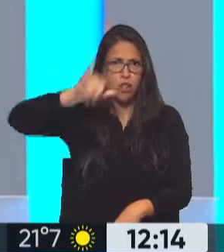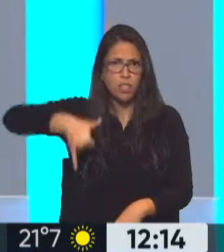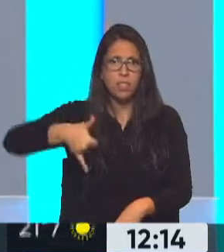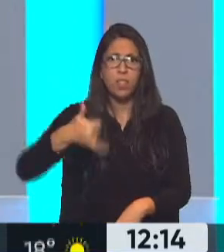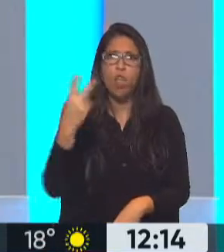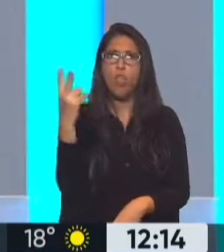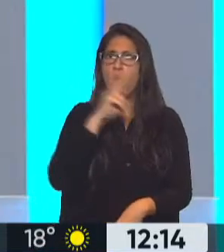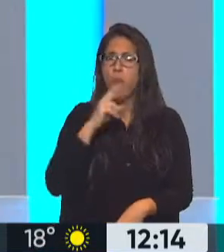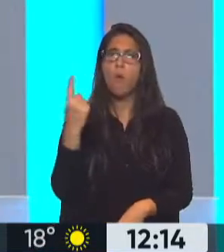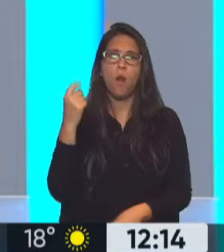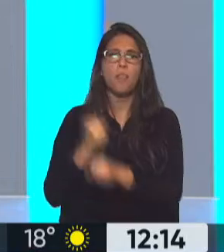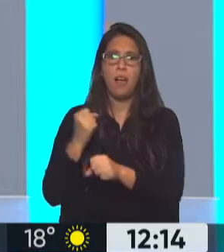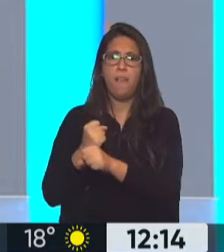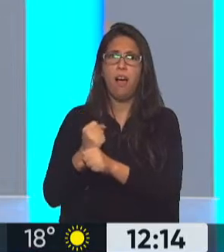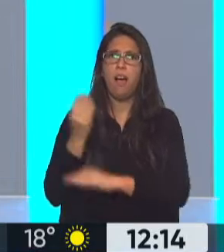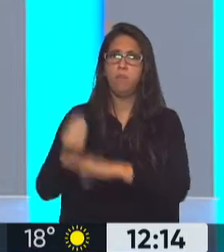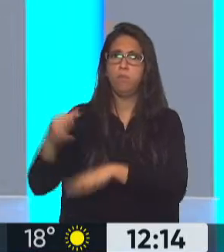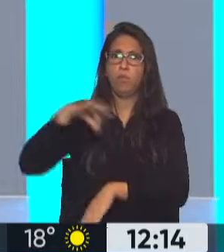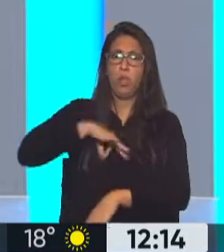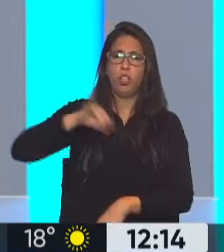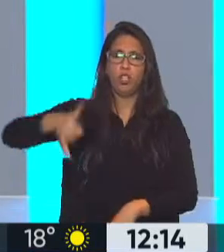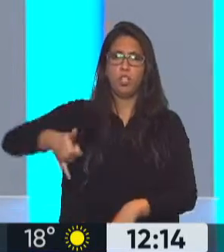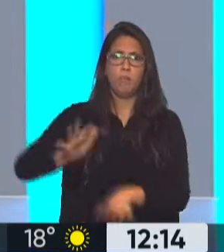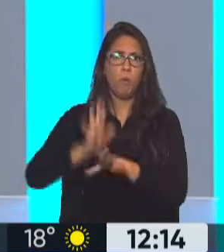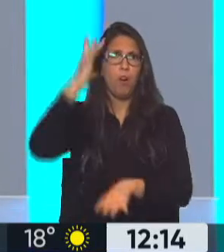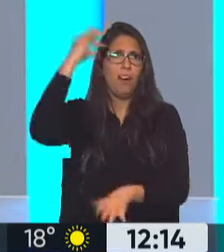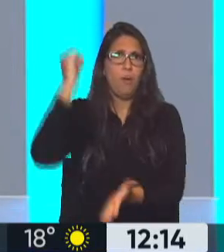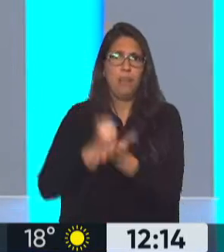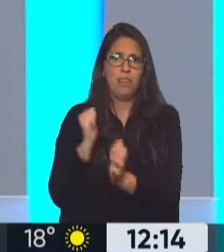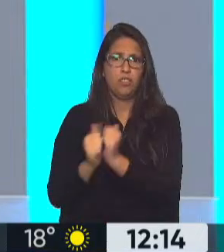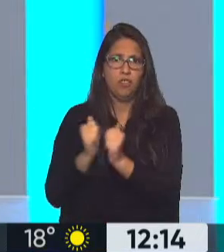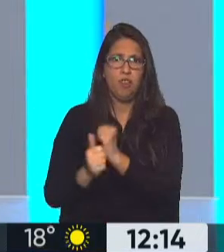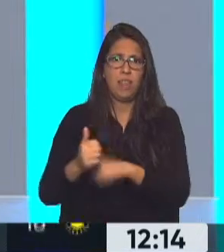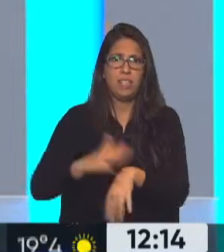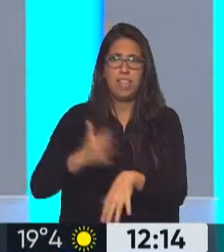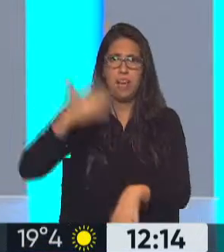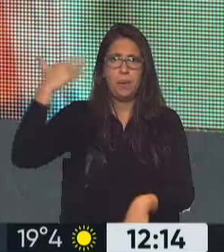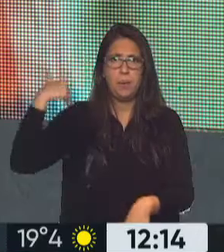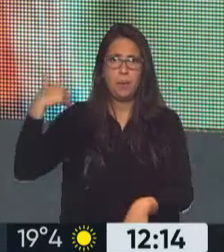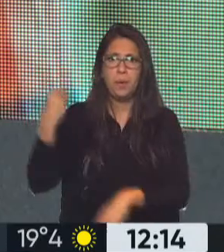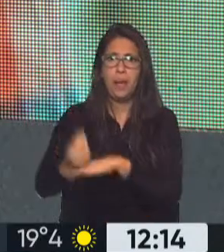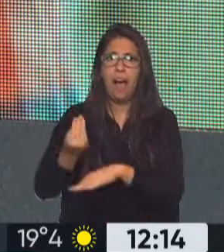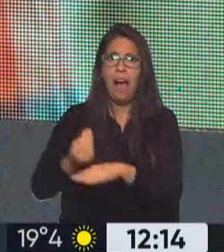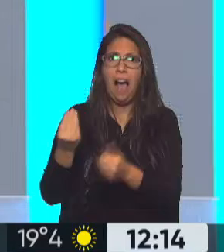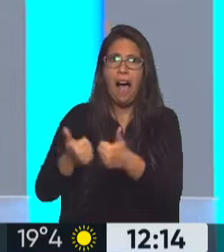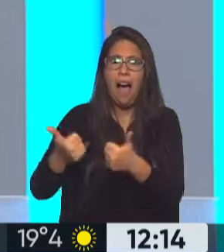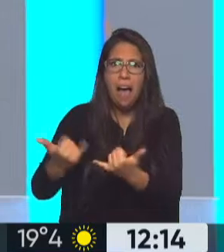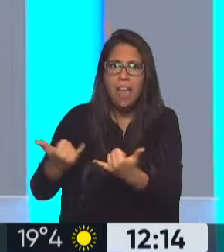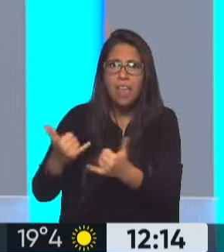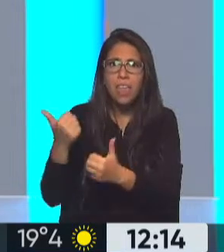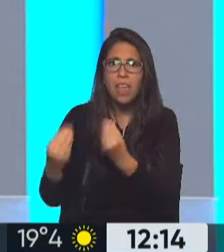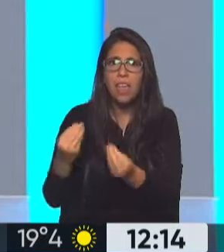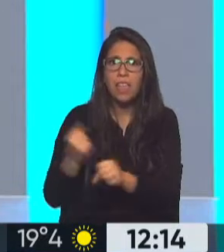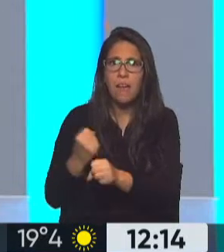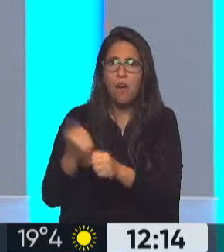2 mujeres, una trabaja de manera remunerada. Estamos como con récord histórico desde hace varios trimestres además. Pero aún con esos niveles